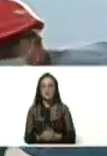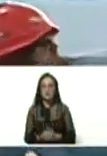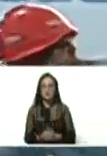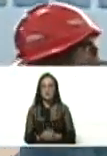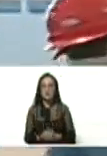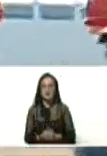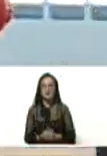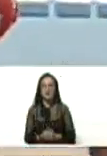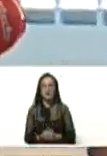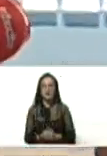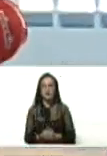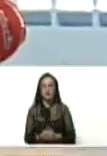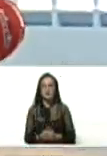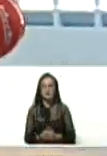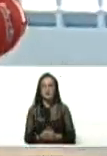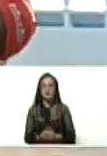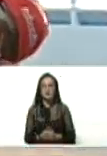que la puerta tenga